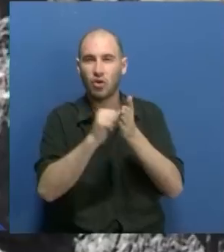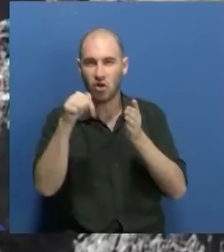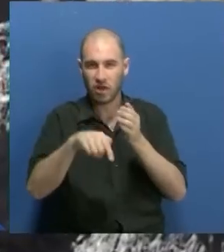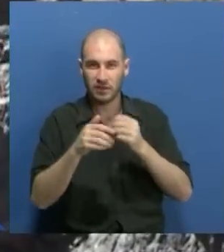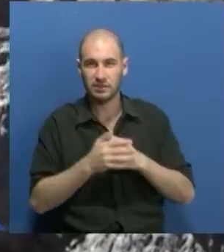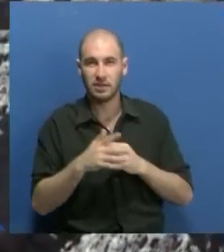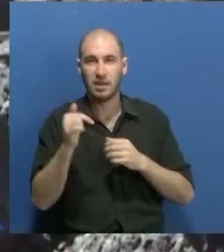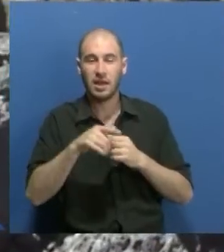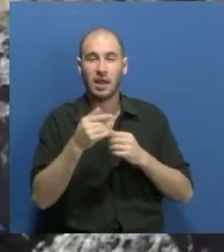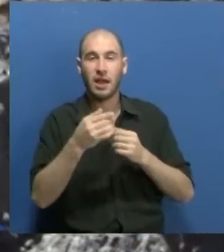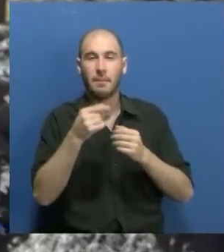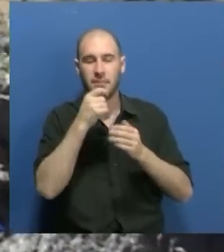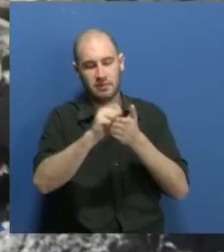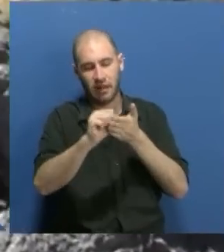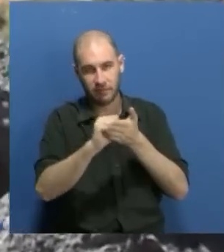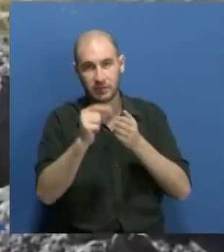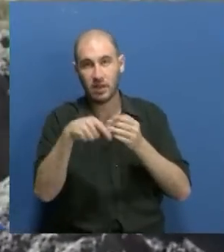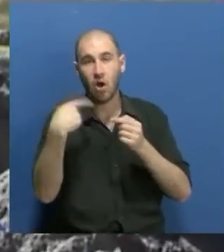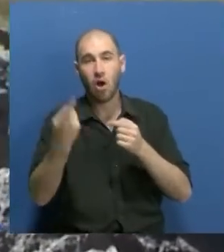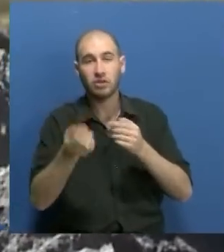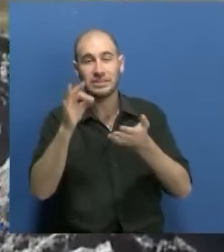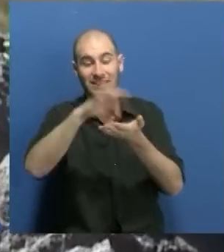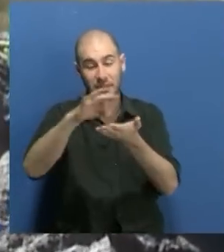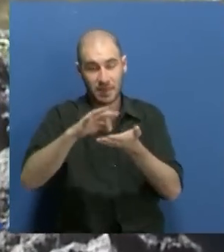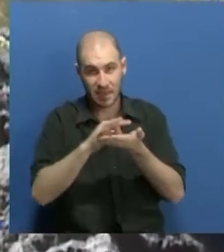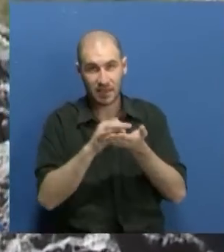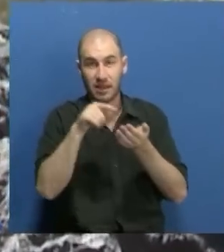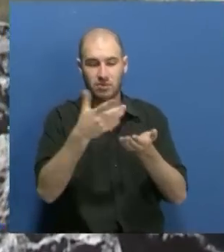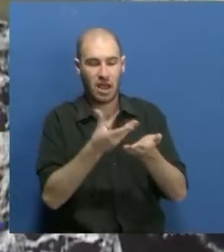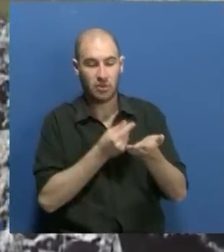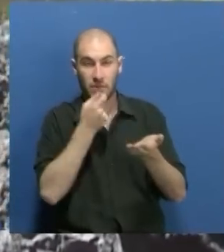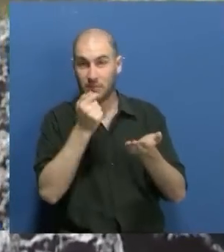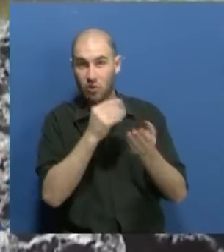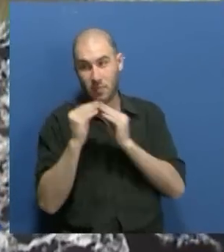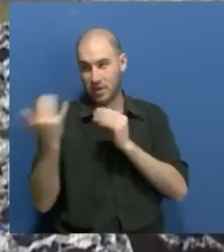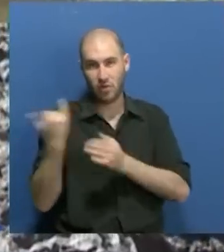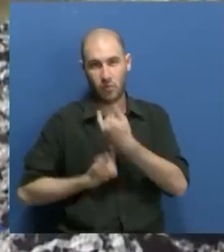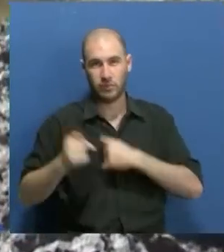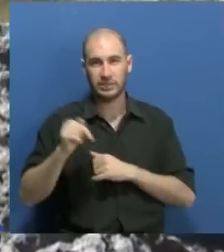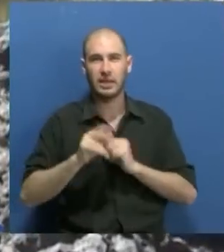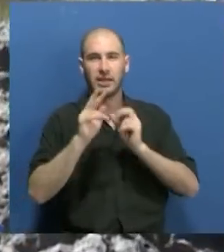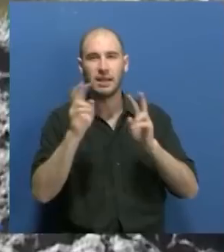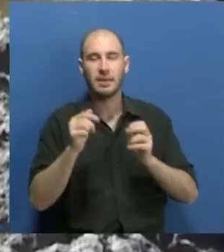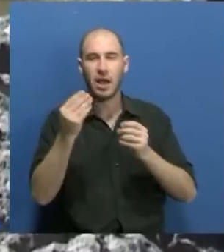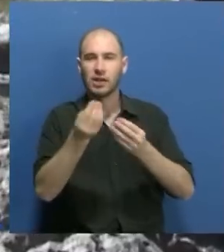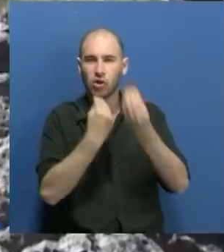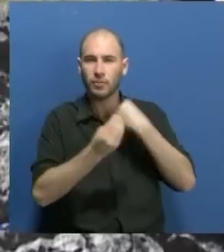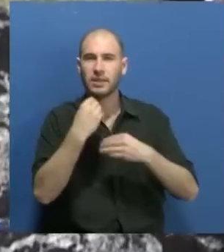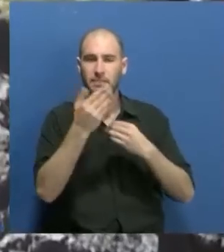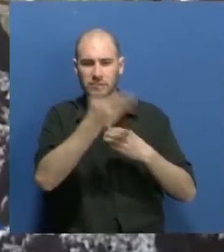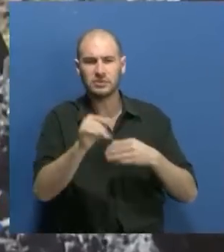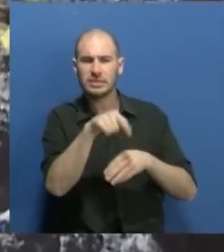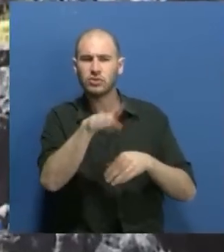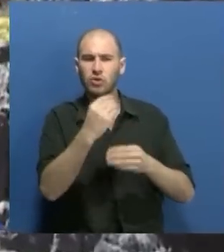sido los desechos de la talla, semillas, que eso nos va a indicar, como dice Víctor, el tema de la alimentación de esta